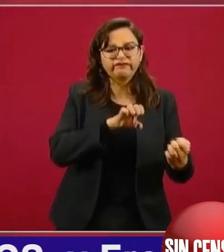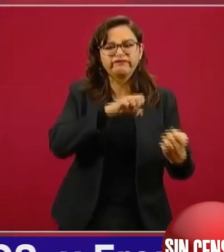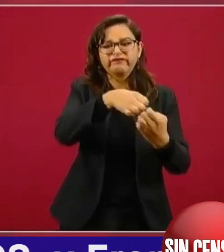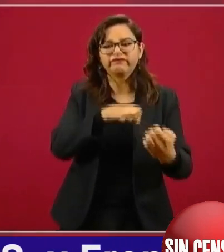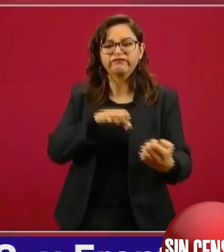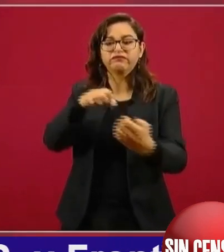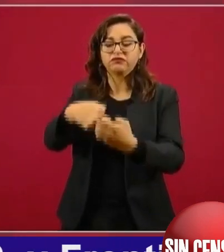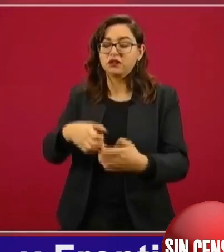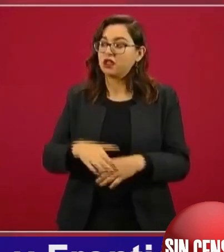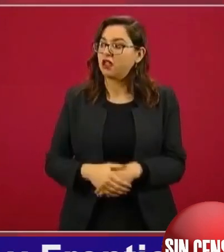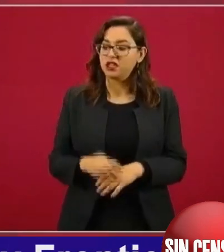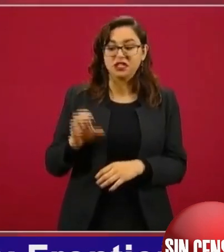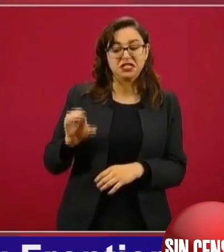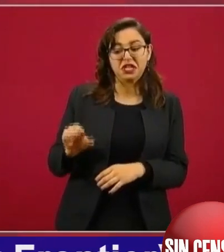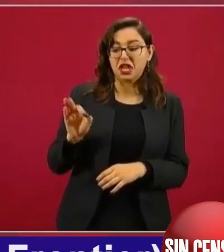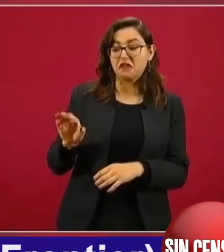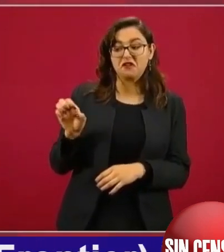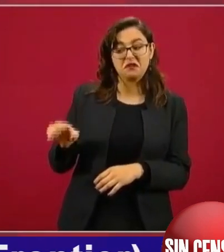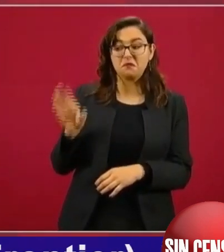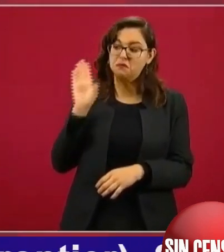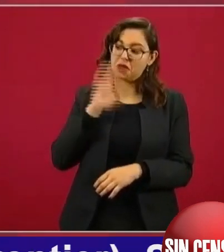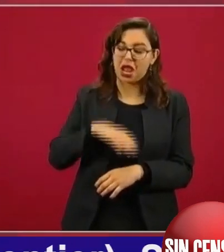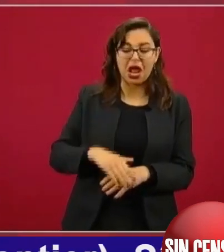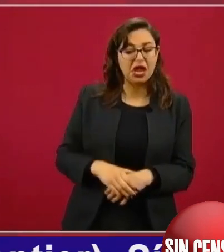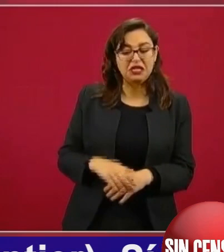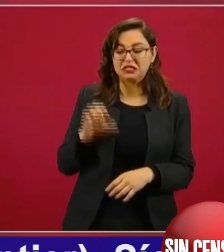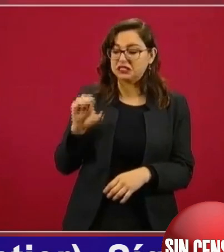de que nosotros lo que queremos es